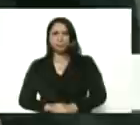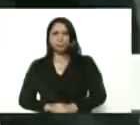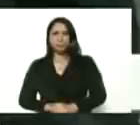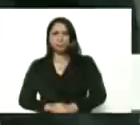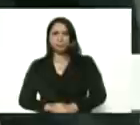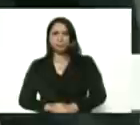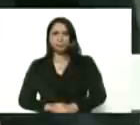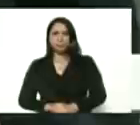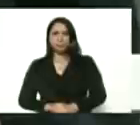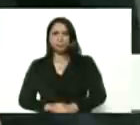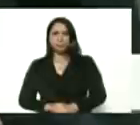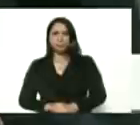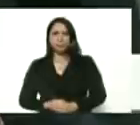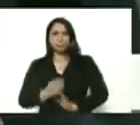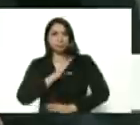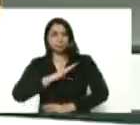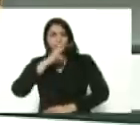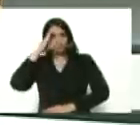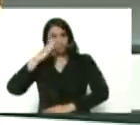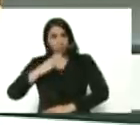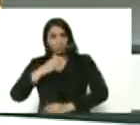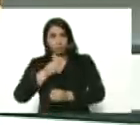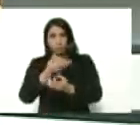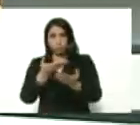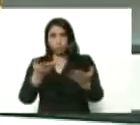General Estrada, comisionado general,